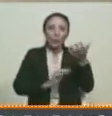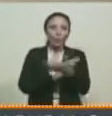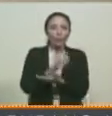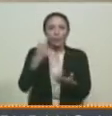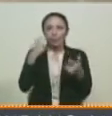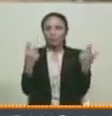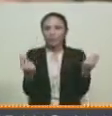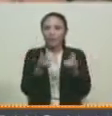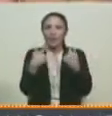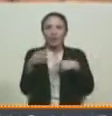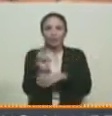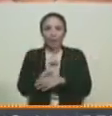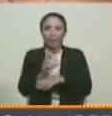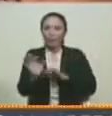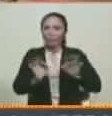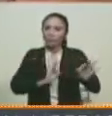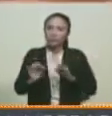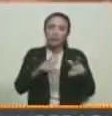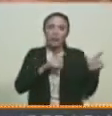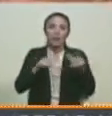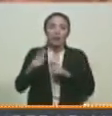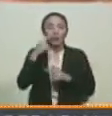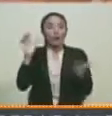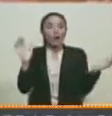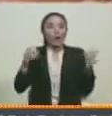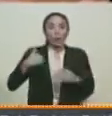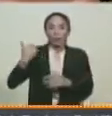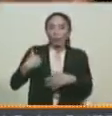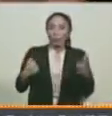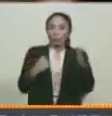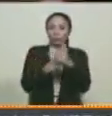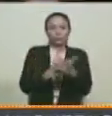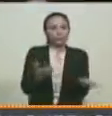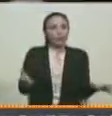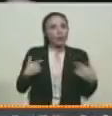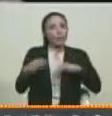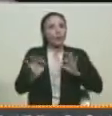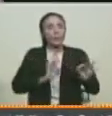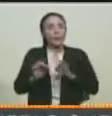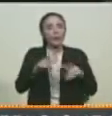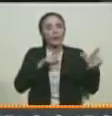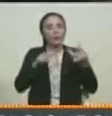neutralizar activamente a cualquier sector golpista de este país.